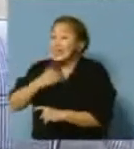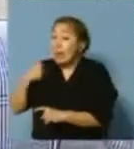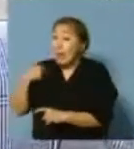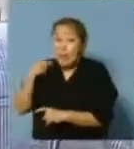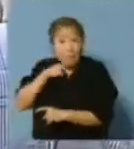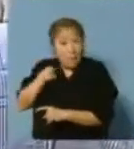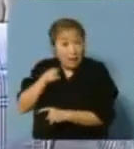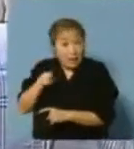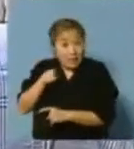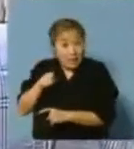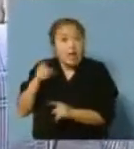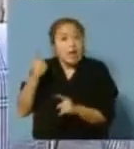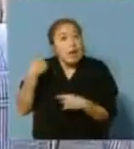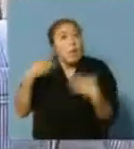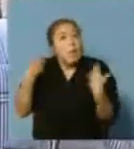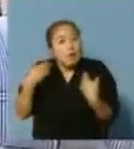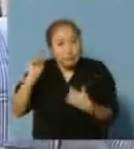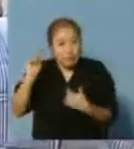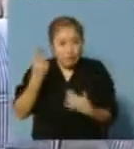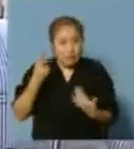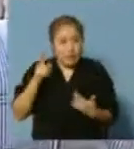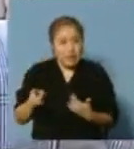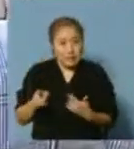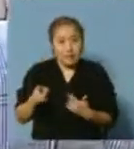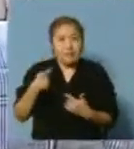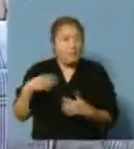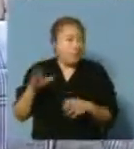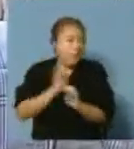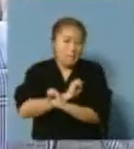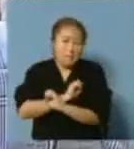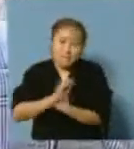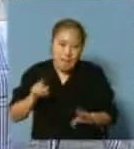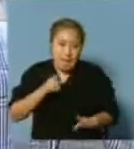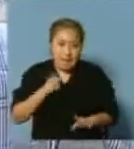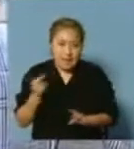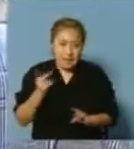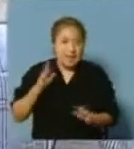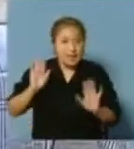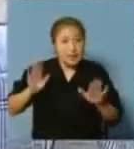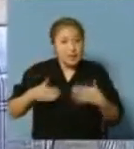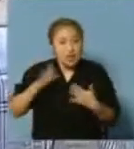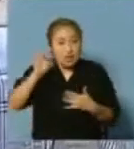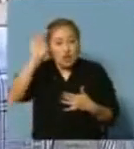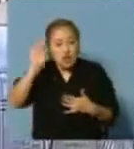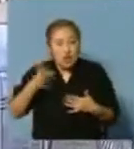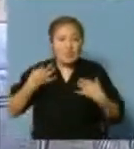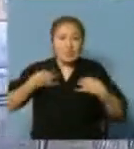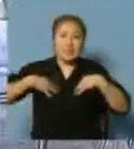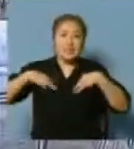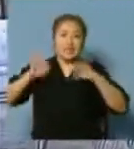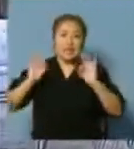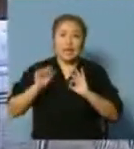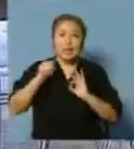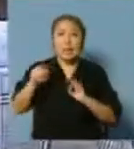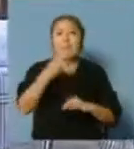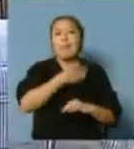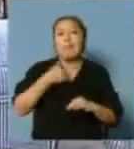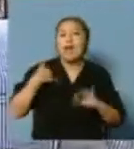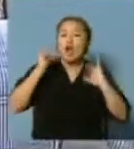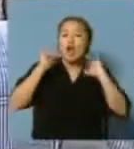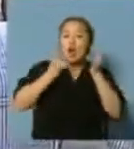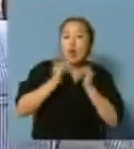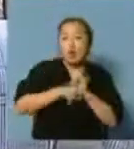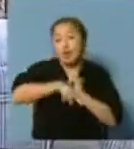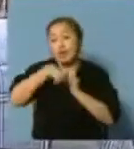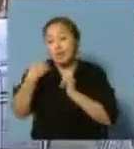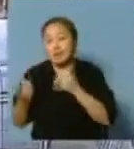vida, o sea, corría peligro su vida, llegó en muy mal estado, o sea que no solamente salva la vida de la mamá, sino también